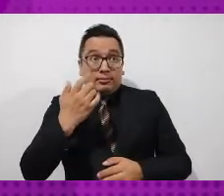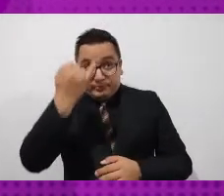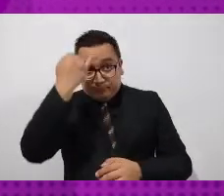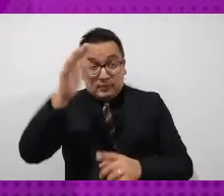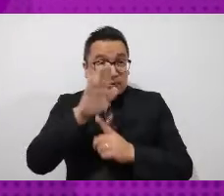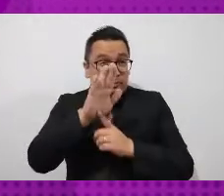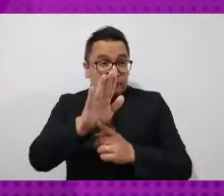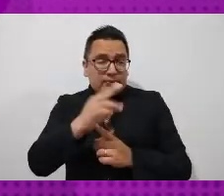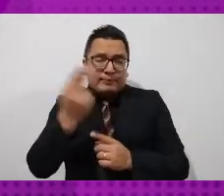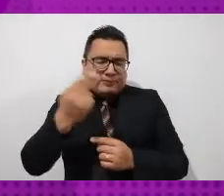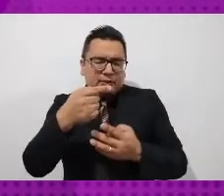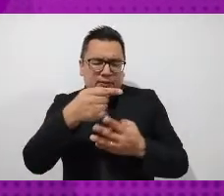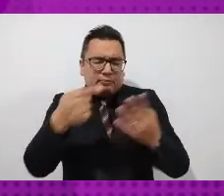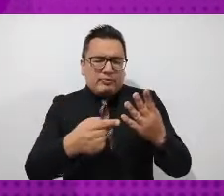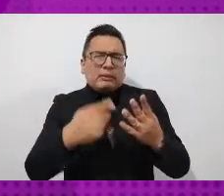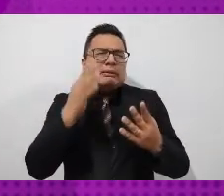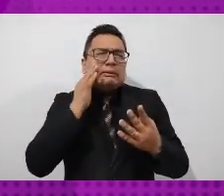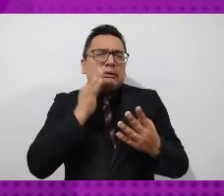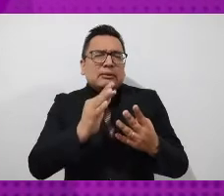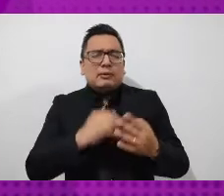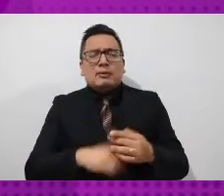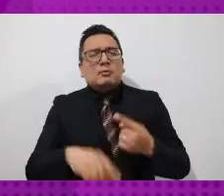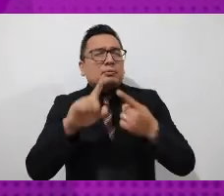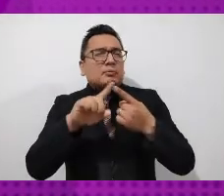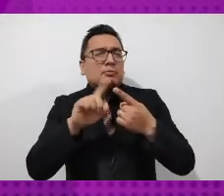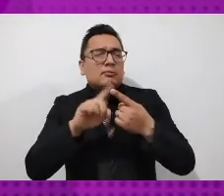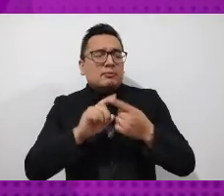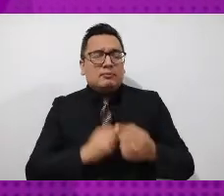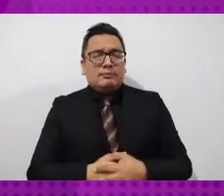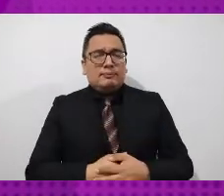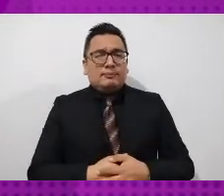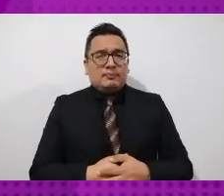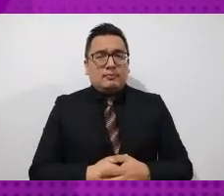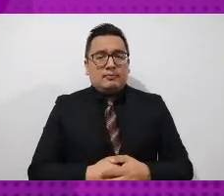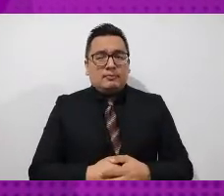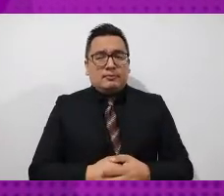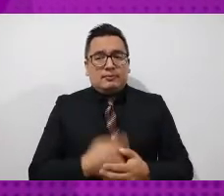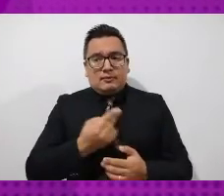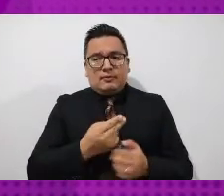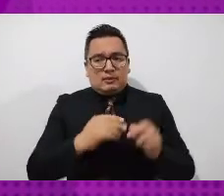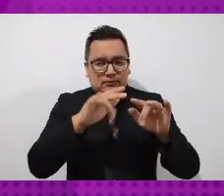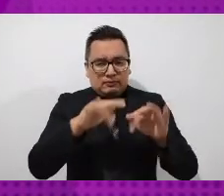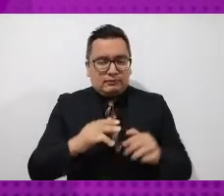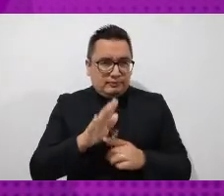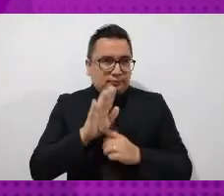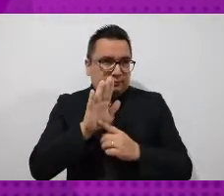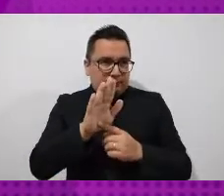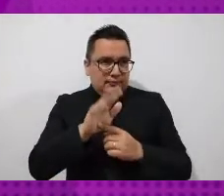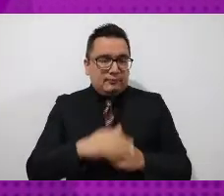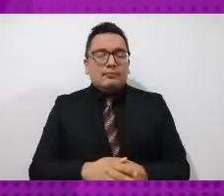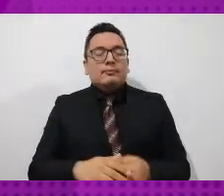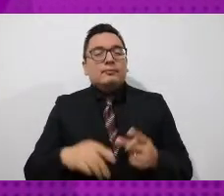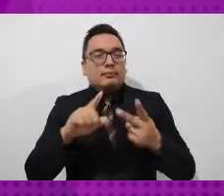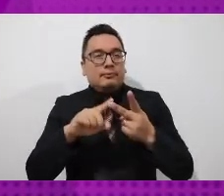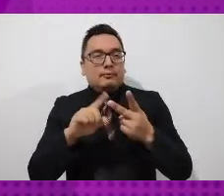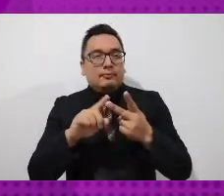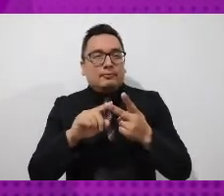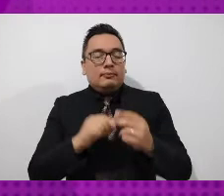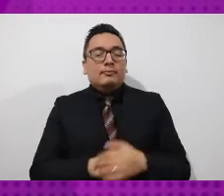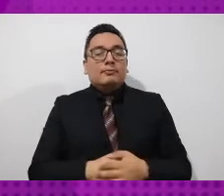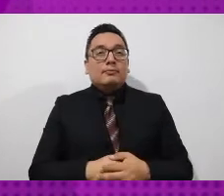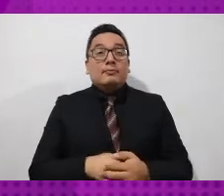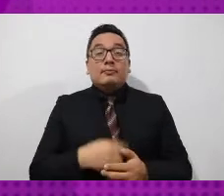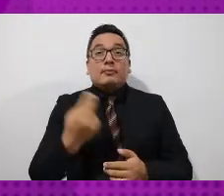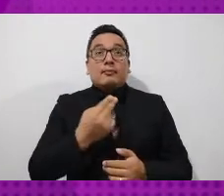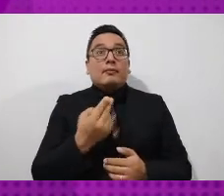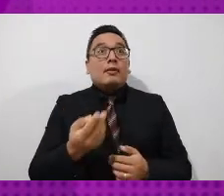satisfacer son muy sencillos. Número 1, tiene que presentarse por escrito. Número 2, tienes